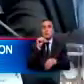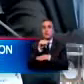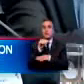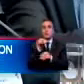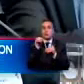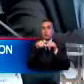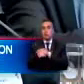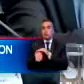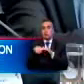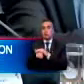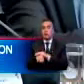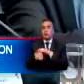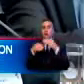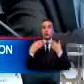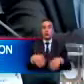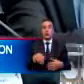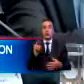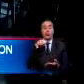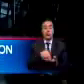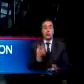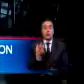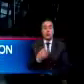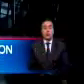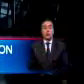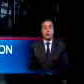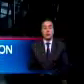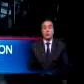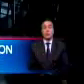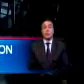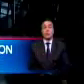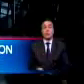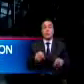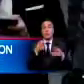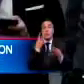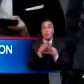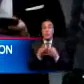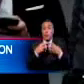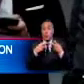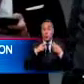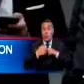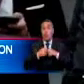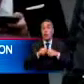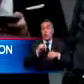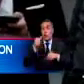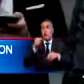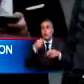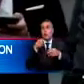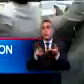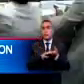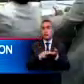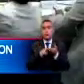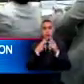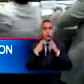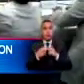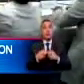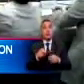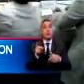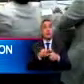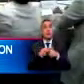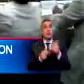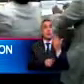del Ecuador en esta lista desde el año 2003. Finalmente, y aunque la crisis carcelaria será analizada en otra reunión, la ministra de Gobierno, ante una